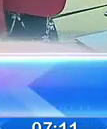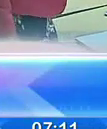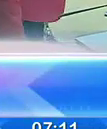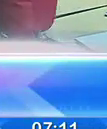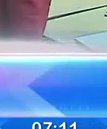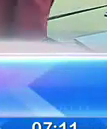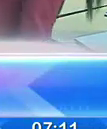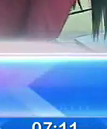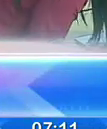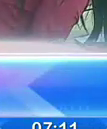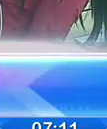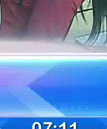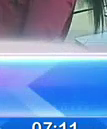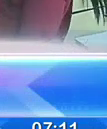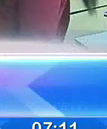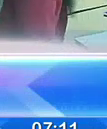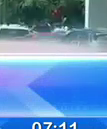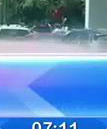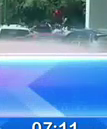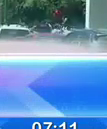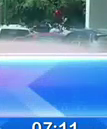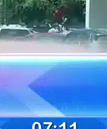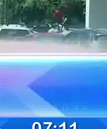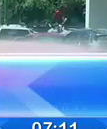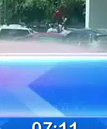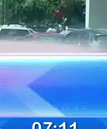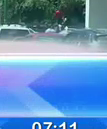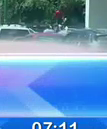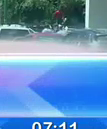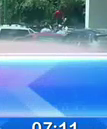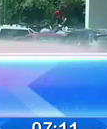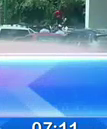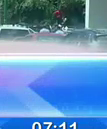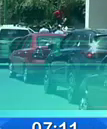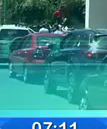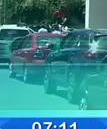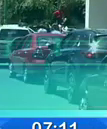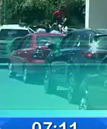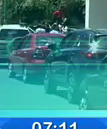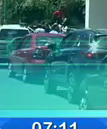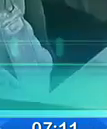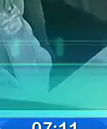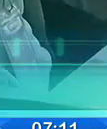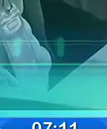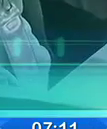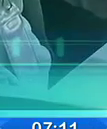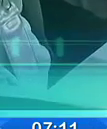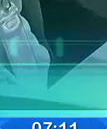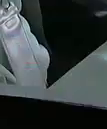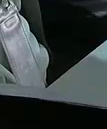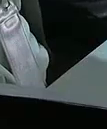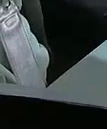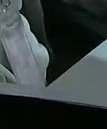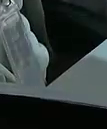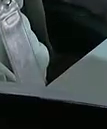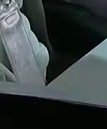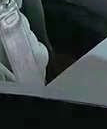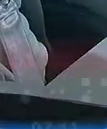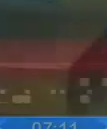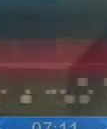ser llamado a rendir su versión en el caso Zinge por el presunto delito de peculado. Ya regresamos con esta información.